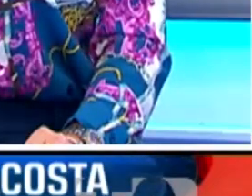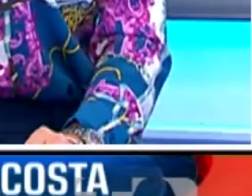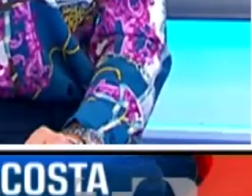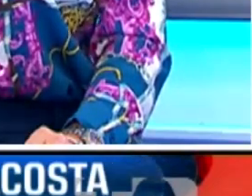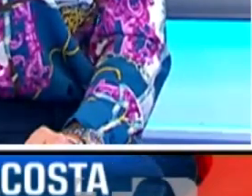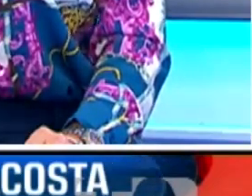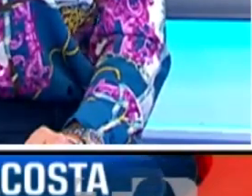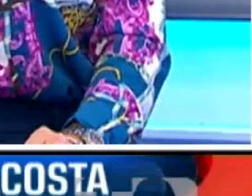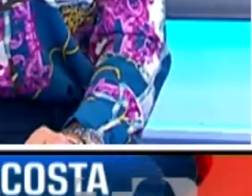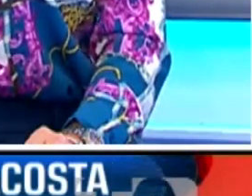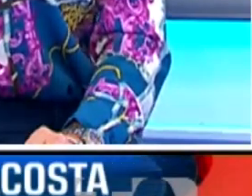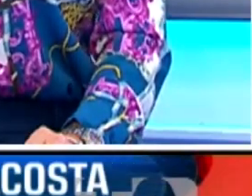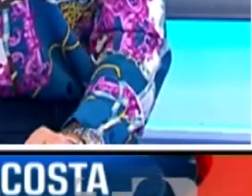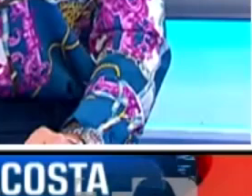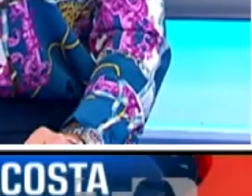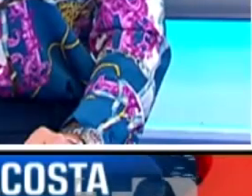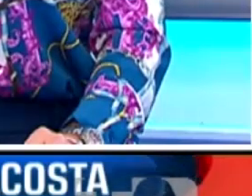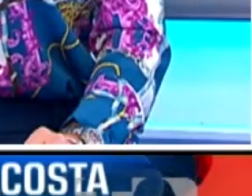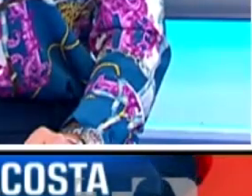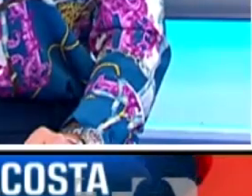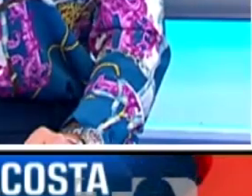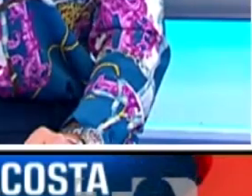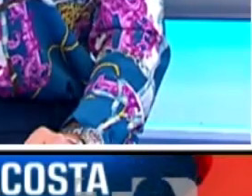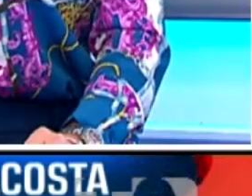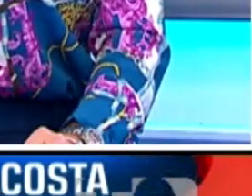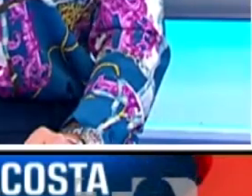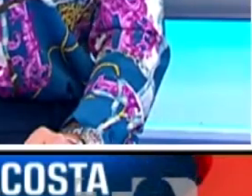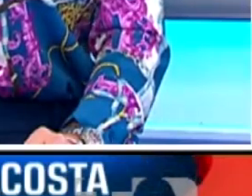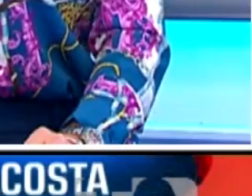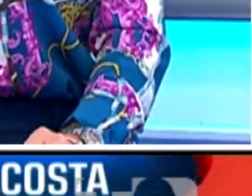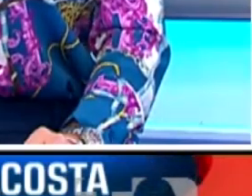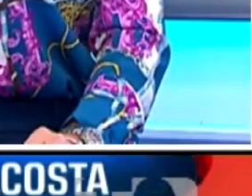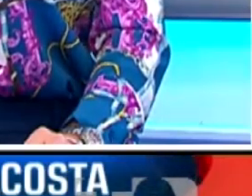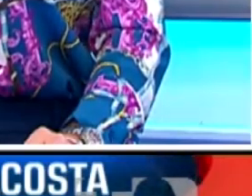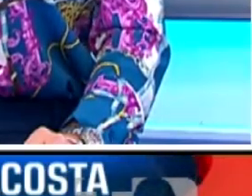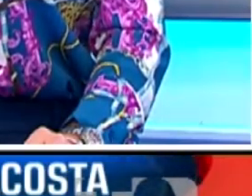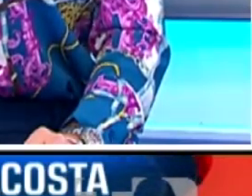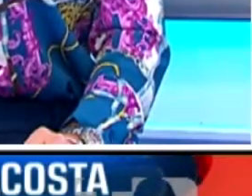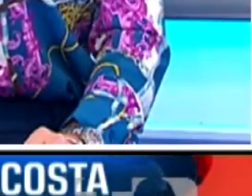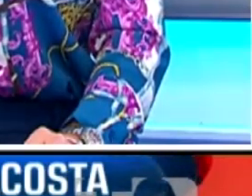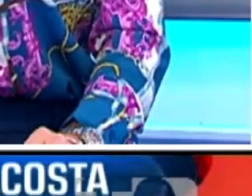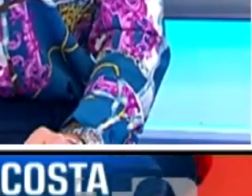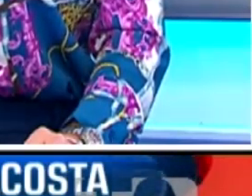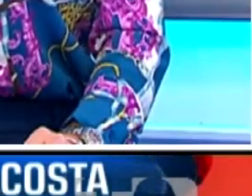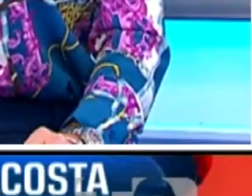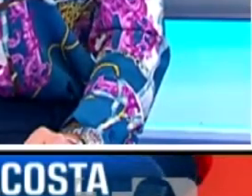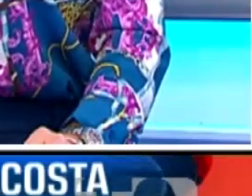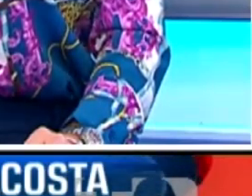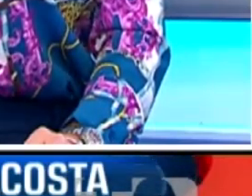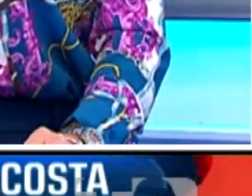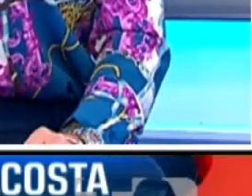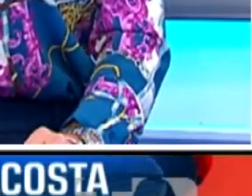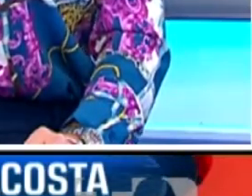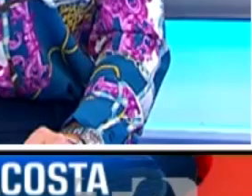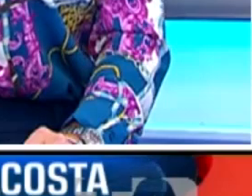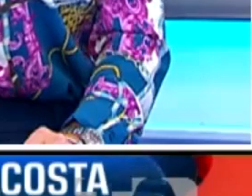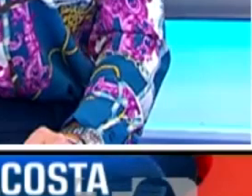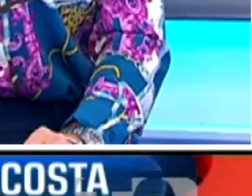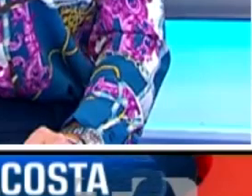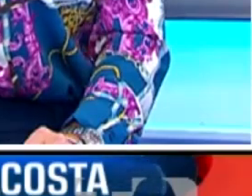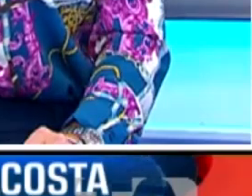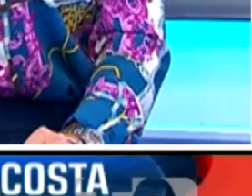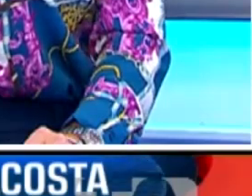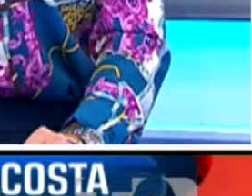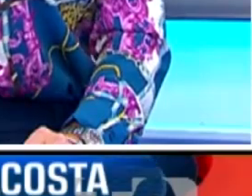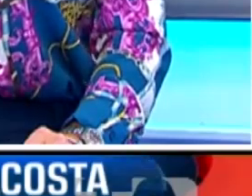en contra de alias Chucky, el disidente de las Fuerzas Armadas Revolucionarias Colombianas y miembro del Círculo de Seguridad de alias Huacho. ¿Qué tal, María